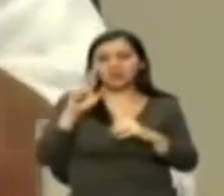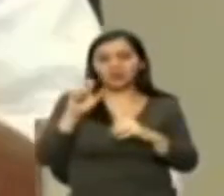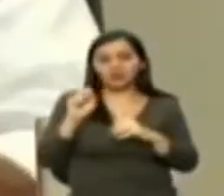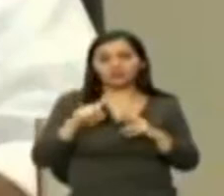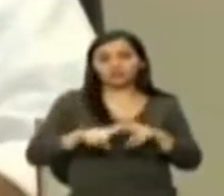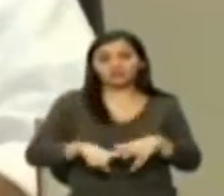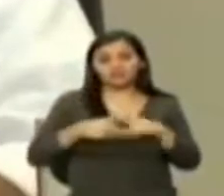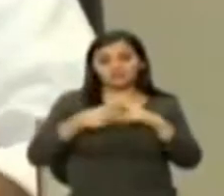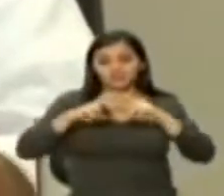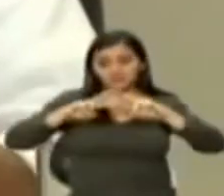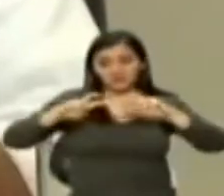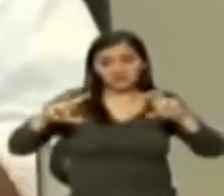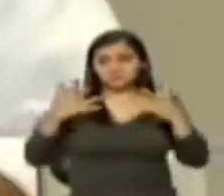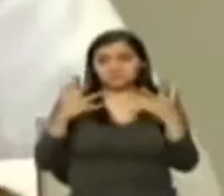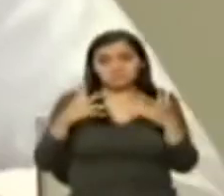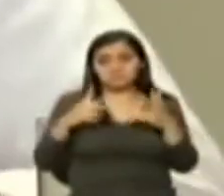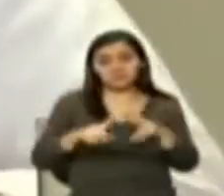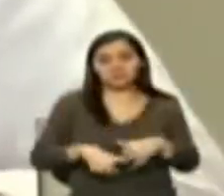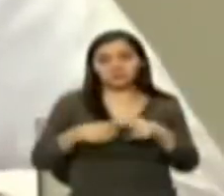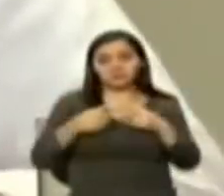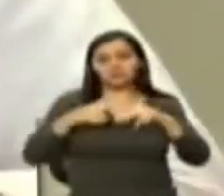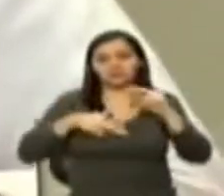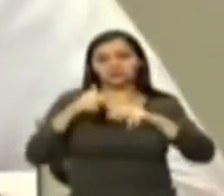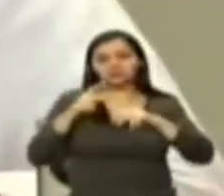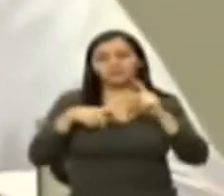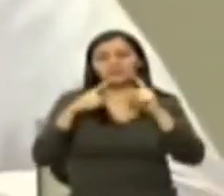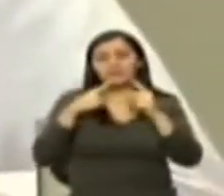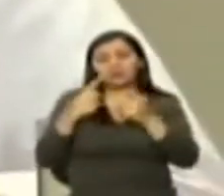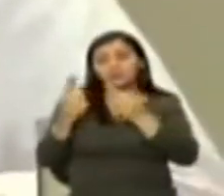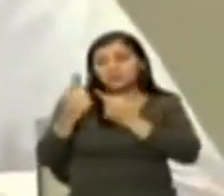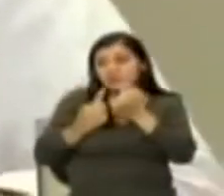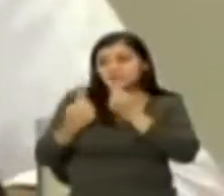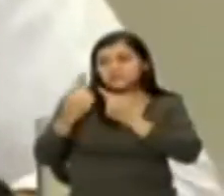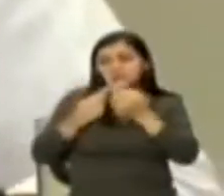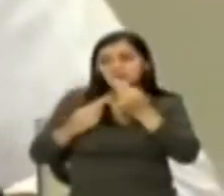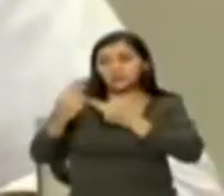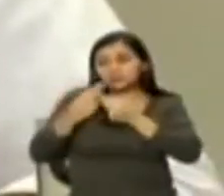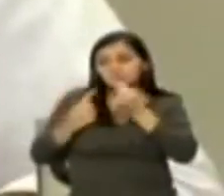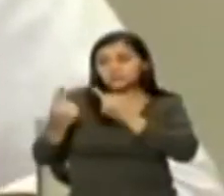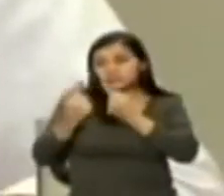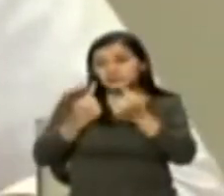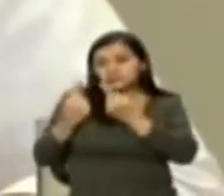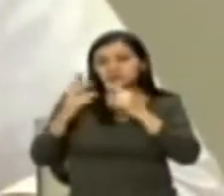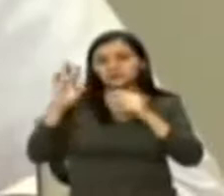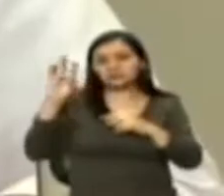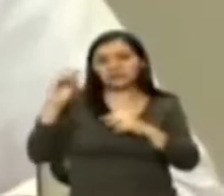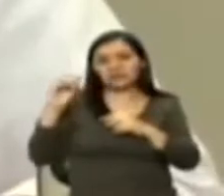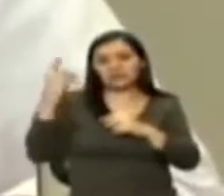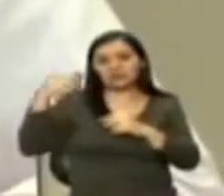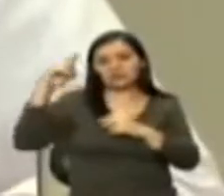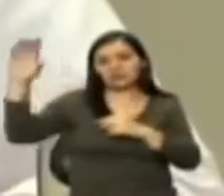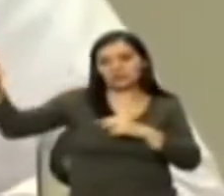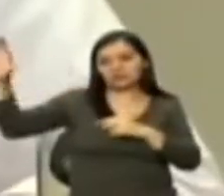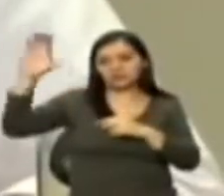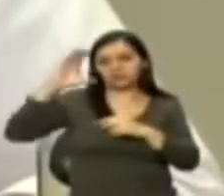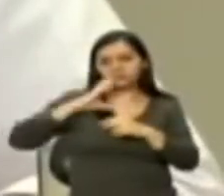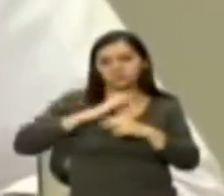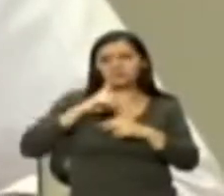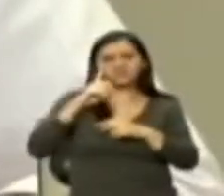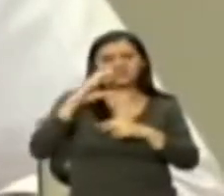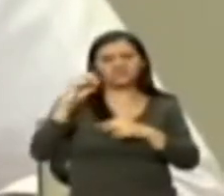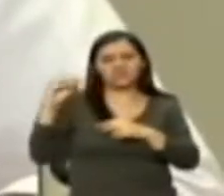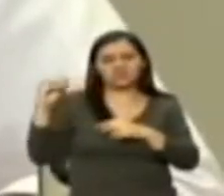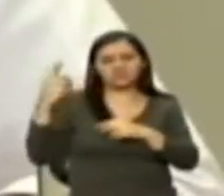sacamos un gramo de mineral. Pero logramos anticipación de anticipo de regalías, 70 millones, 100 millones fueron,